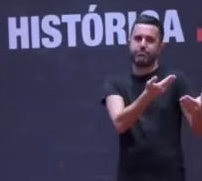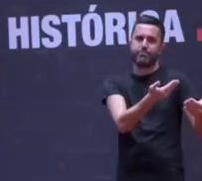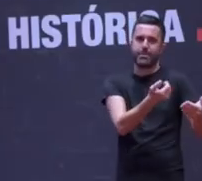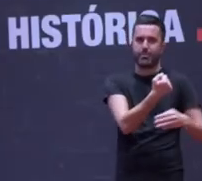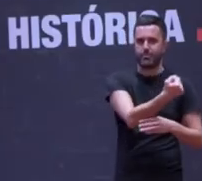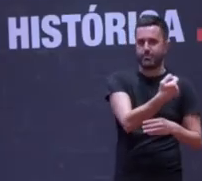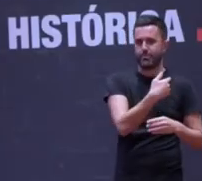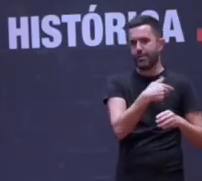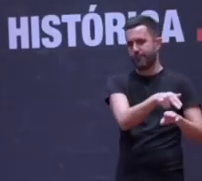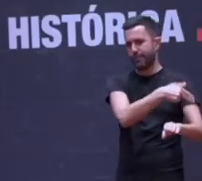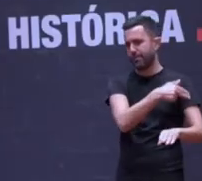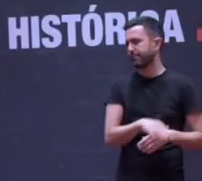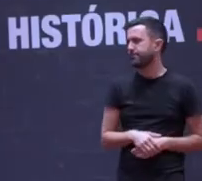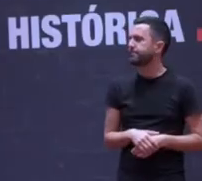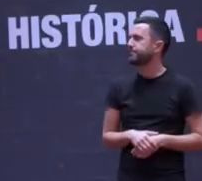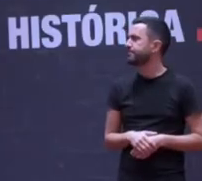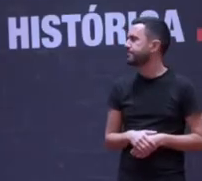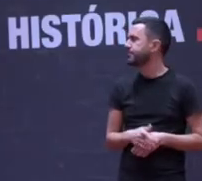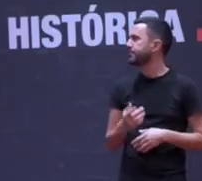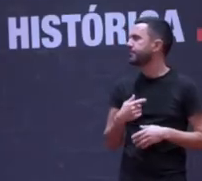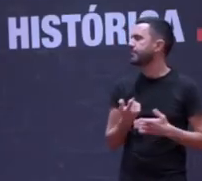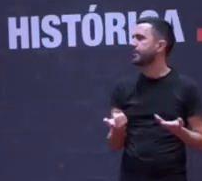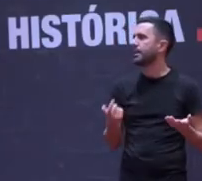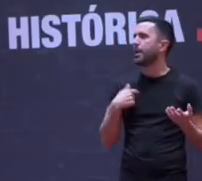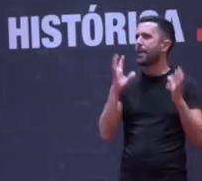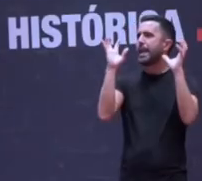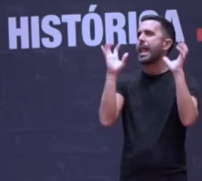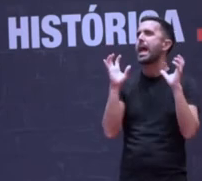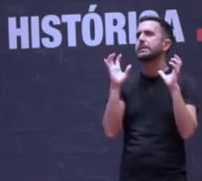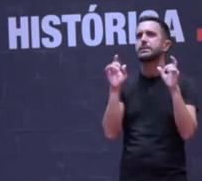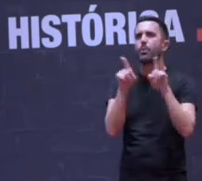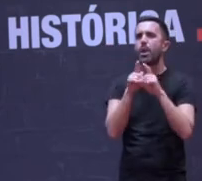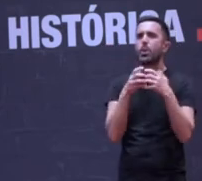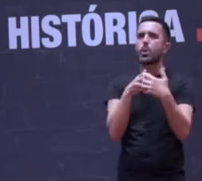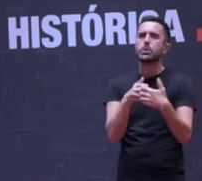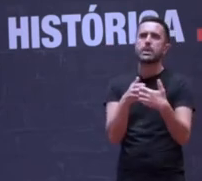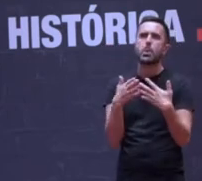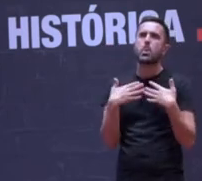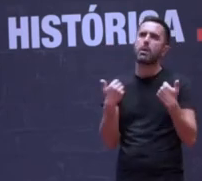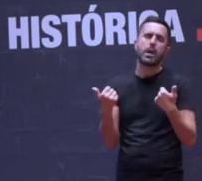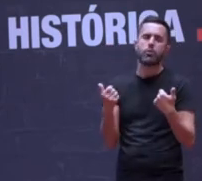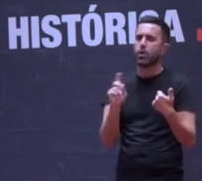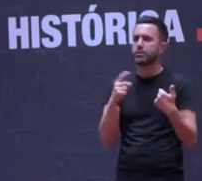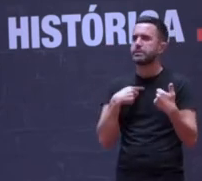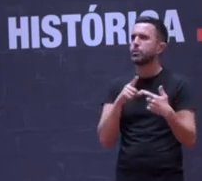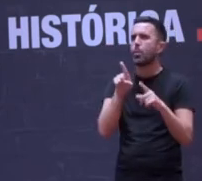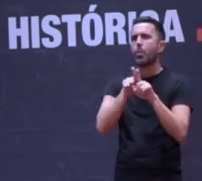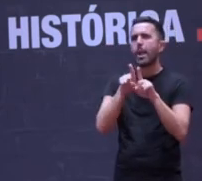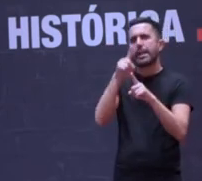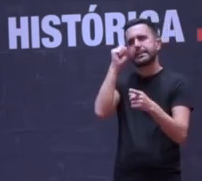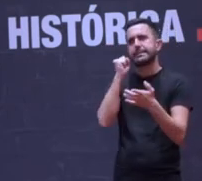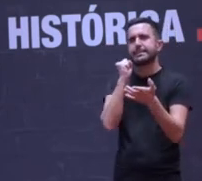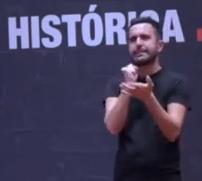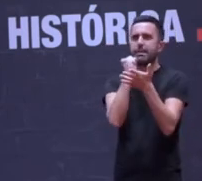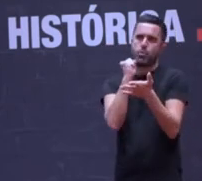Sabemos todo o mundo, ademais, que Meirás non é calquera batalla, porque Meirás é un símbolo, non é un símbolo do poder franquista, ese